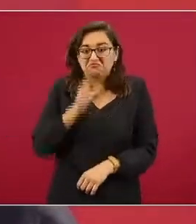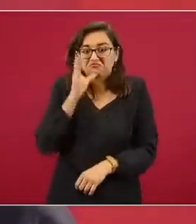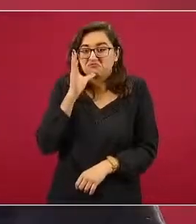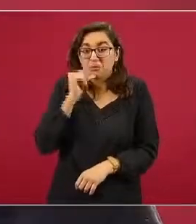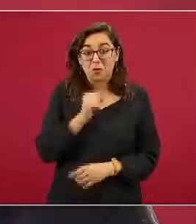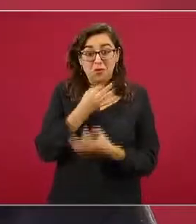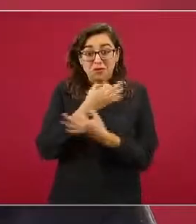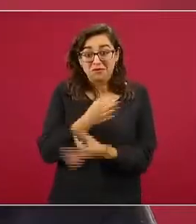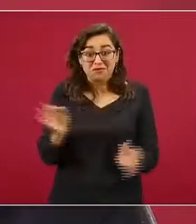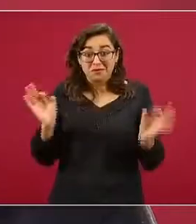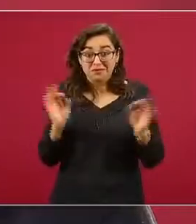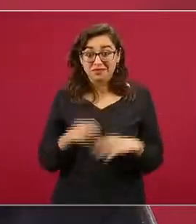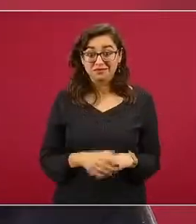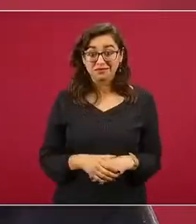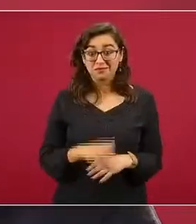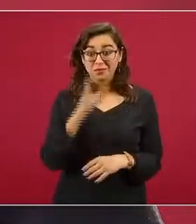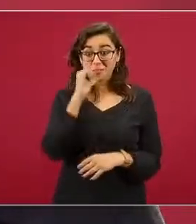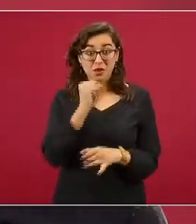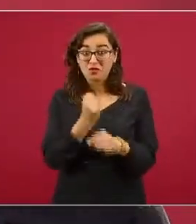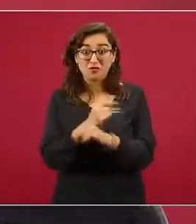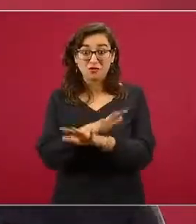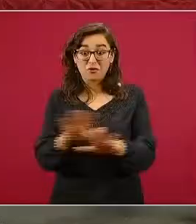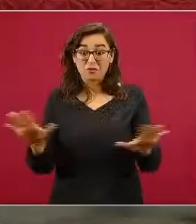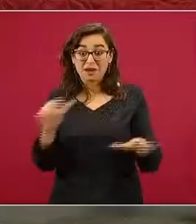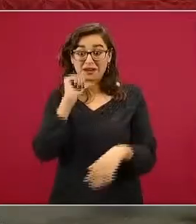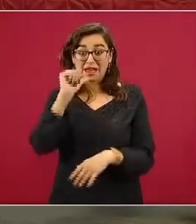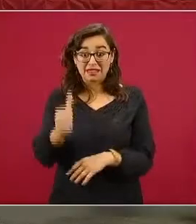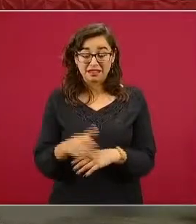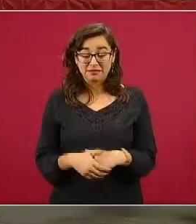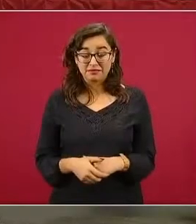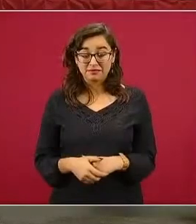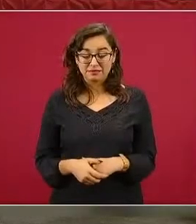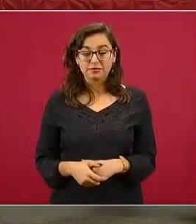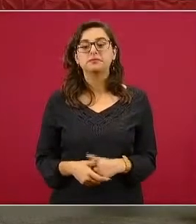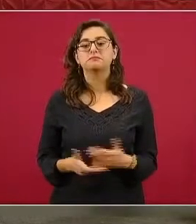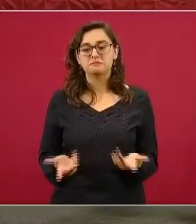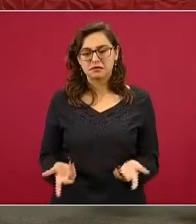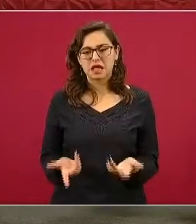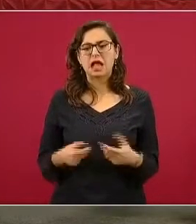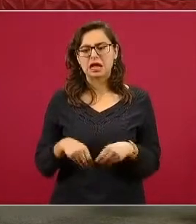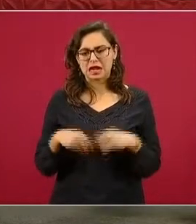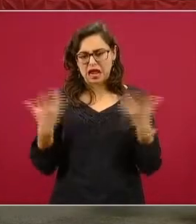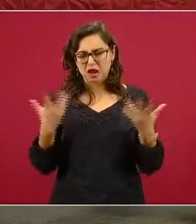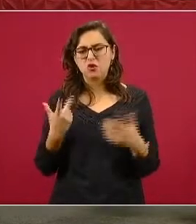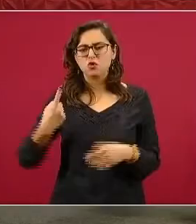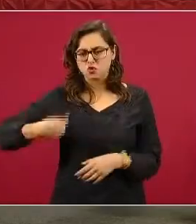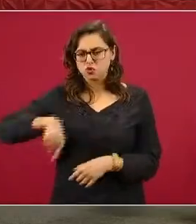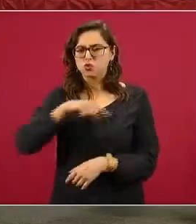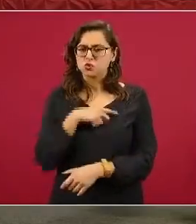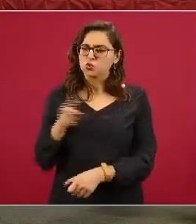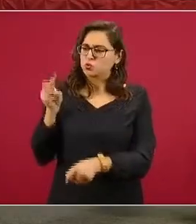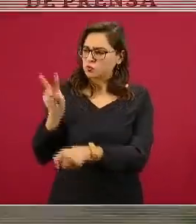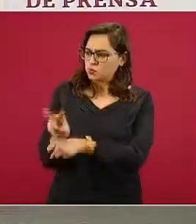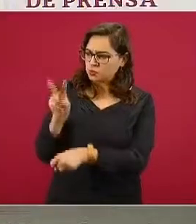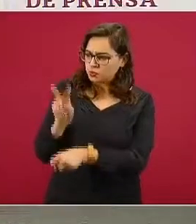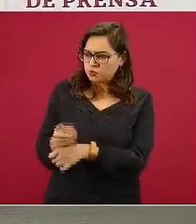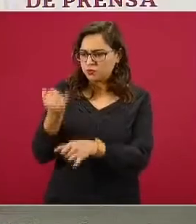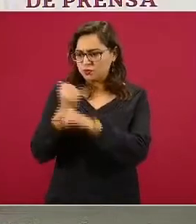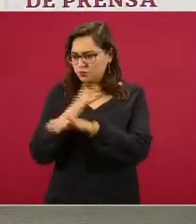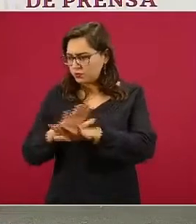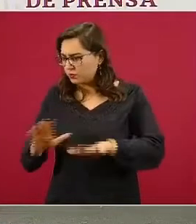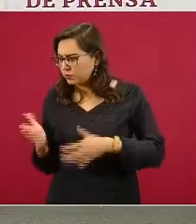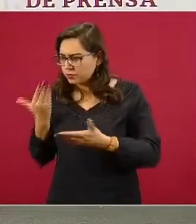es exactamente la que transmitimos aquí. Desde luego hay mecanismos de supervisión, nosotros hacemos un control de calidad de la